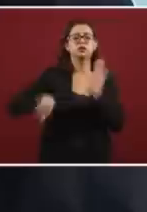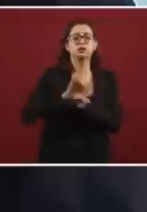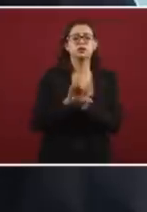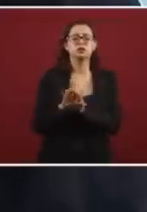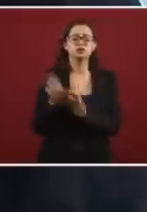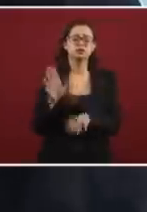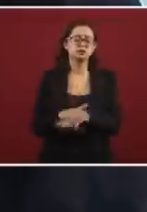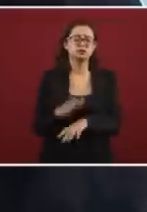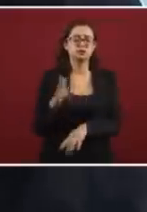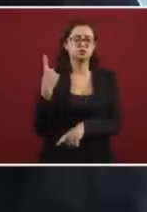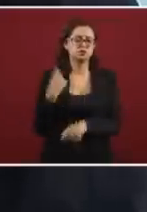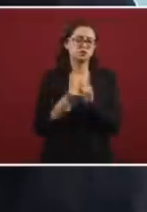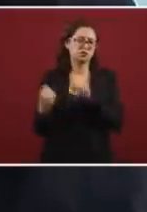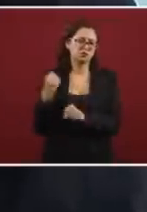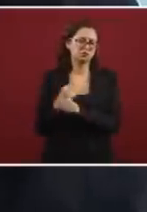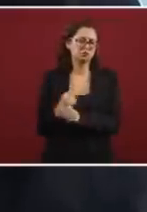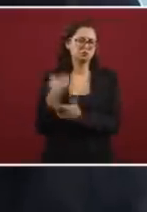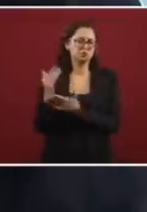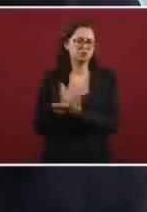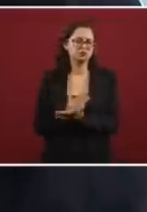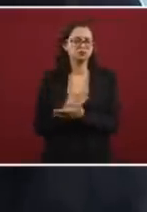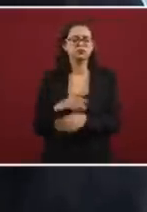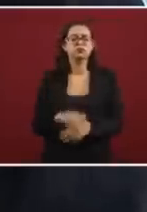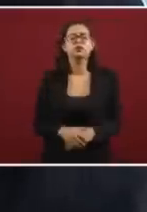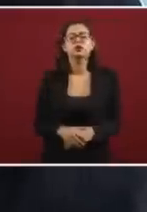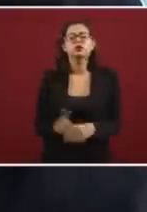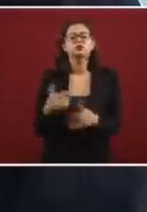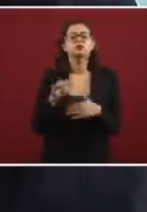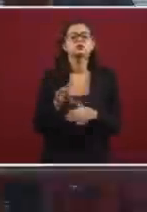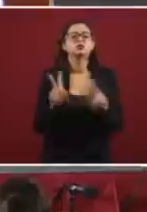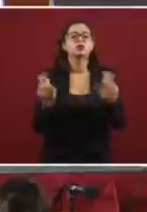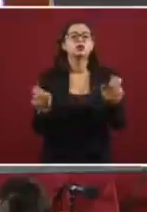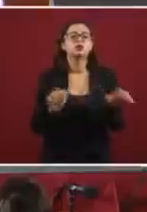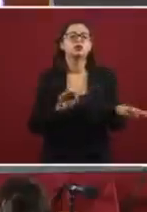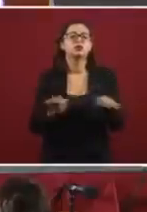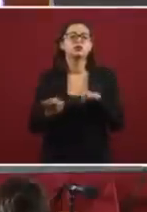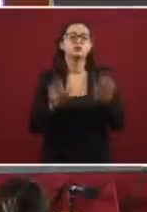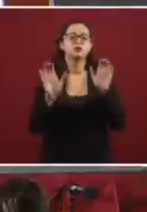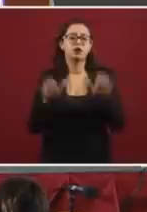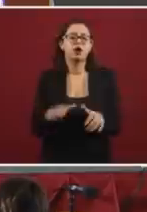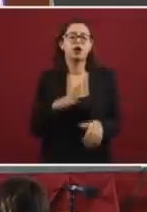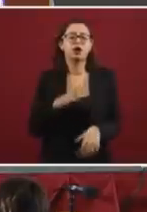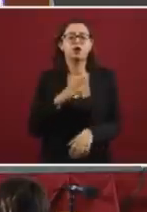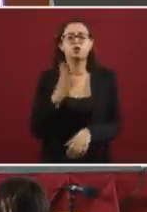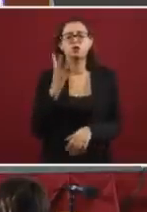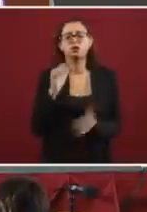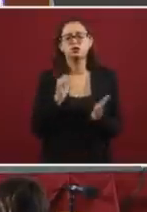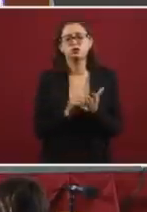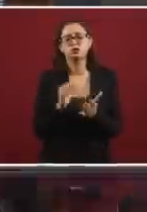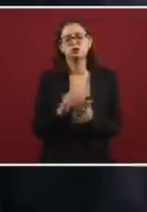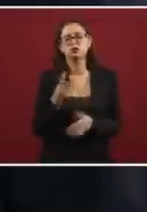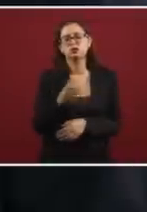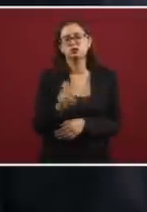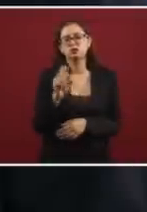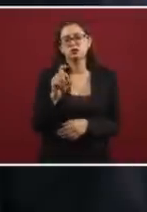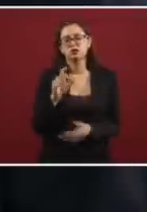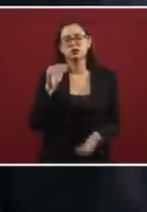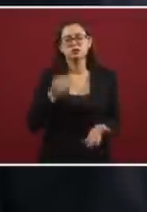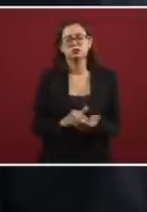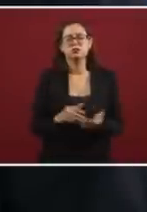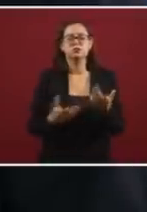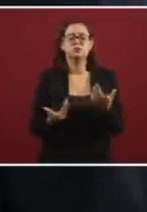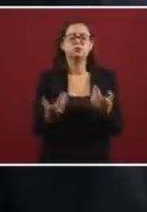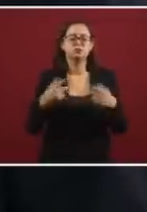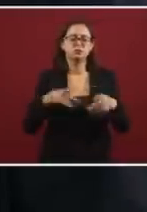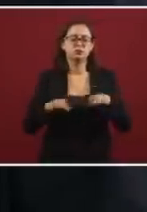2018 en materia de empleos ya hay 4 millones 334 mil empleos 3 puntos